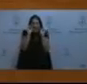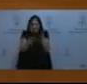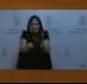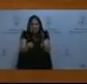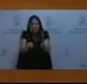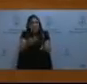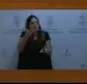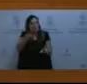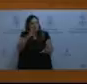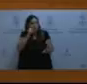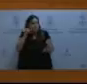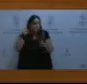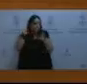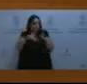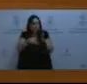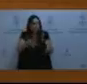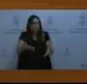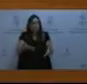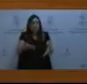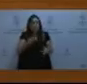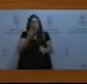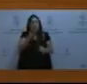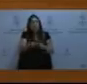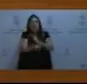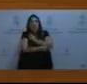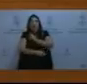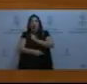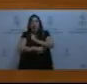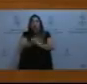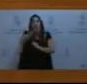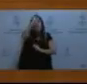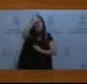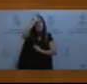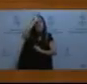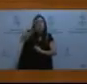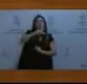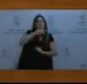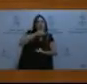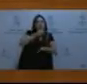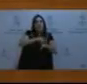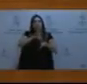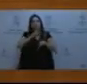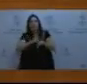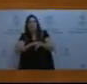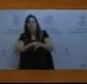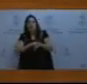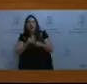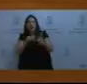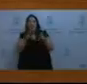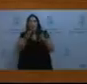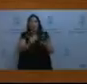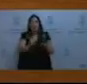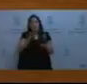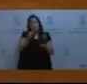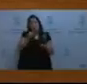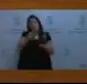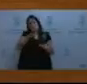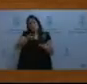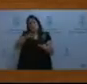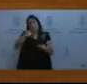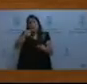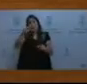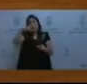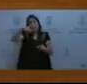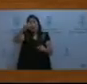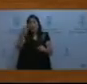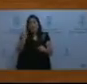importancia turística que tiene, en pleno mes de agosto no abrimos los domingos por la tarde, ni los lunes ni los martes. Y el Chao San Martín pues es una historia de despropuestos. Yo no sé para